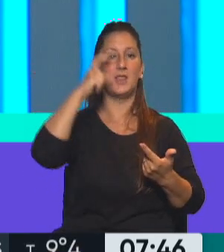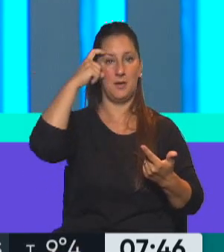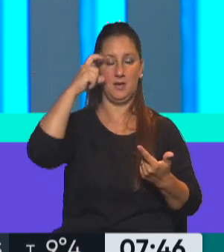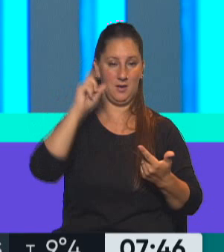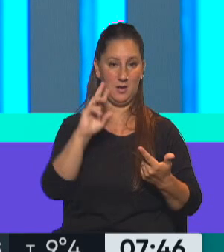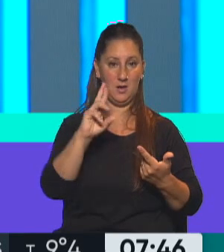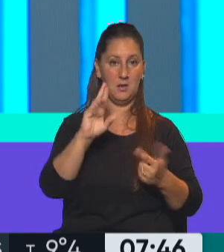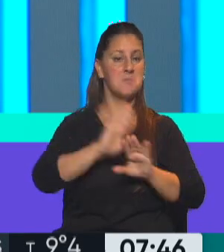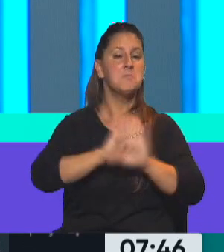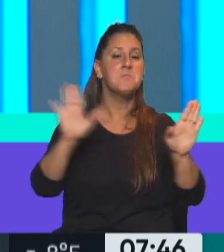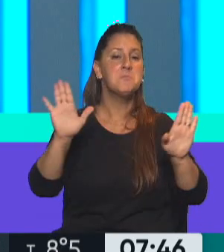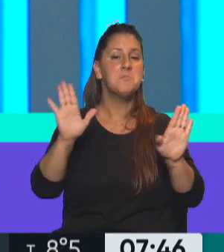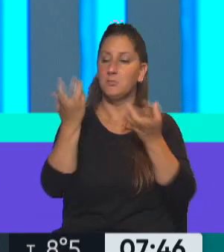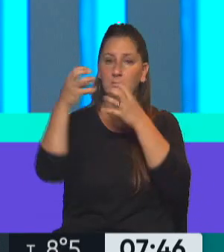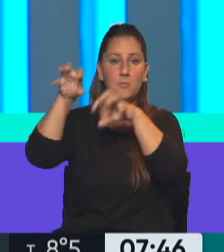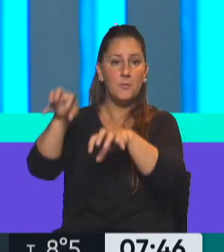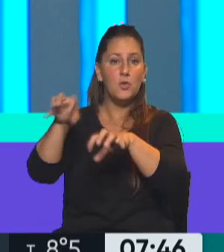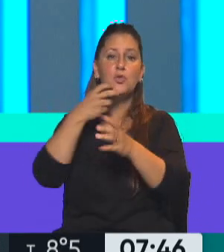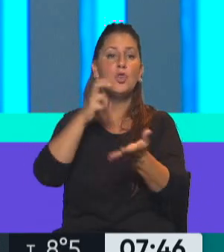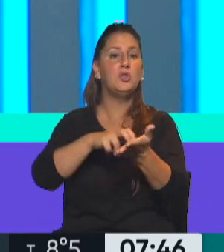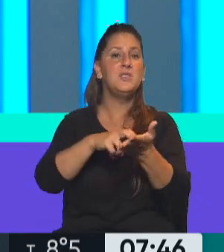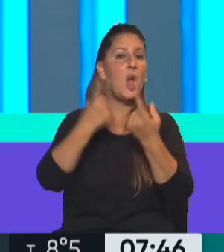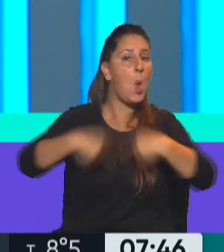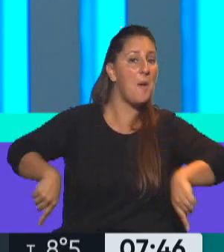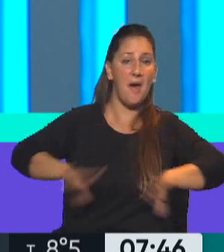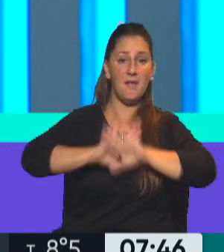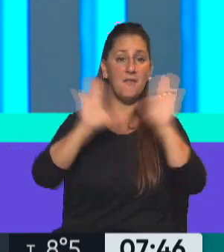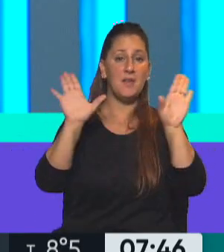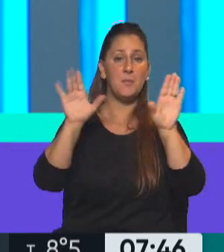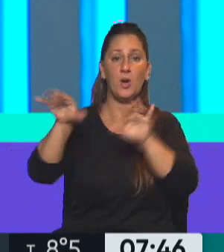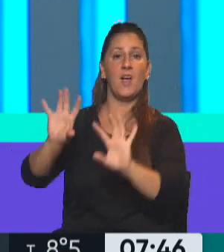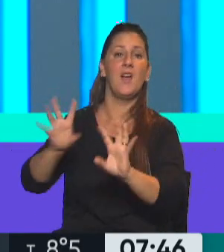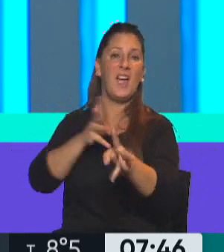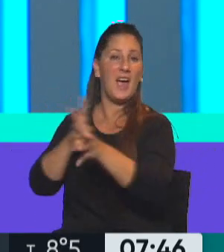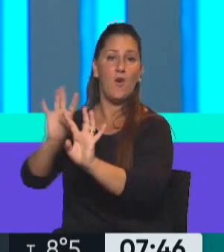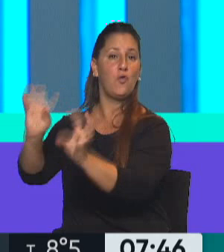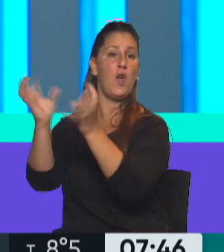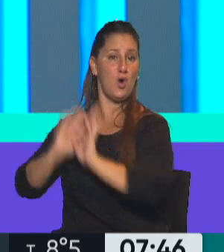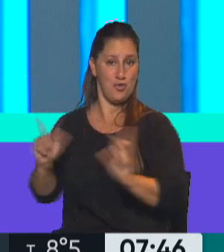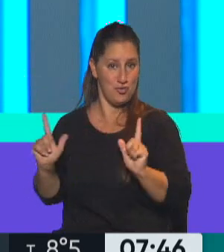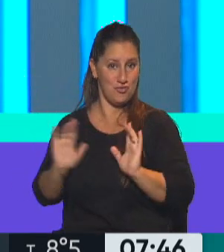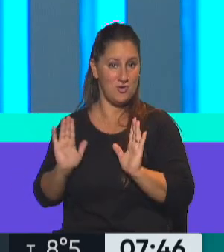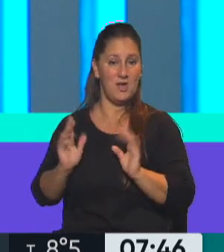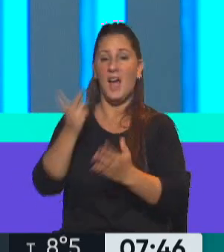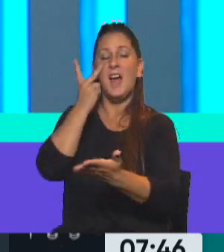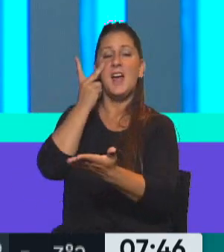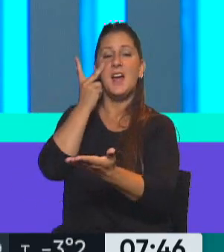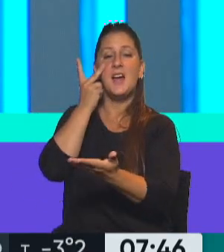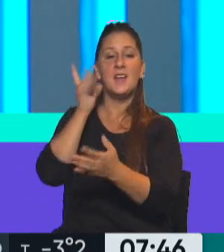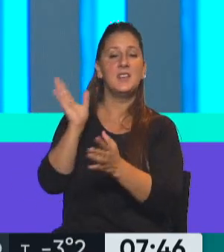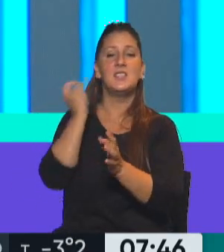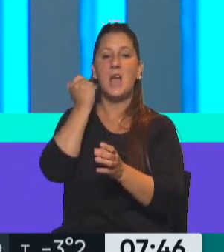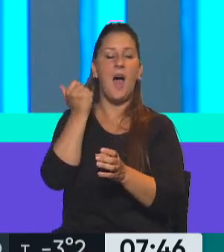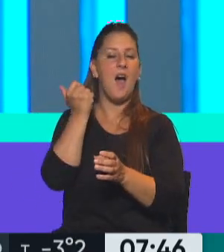ustedes nunca más escucharon de estas repúblicas en las noticias. ¿Por qué? Porque después no hubo fuego. el reconocimiento es, y no se